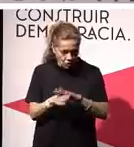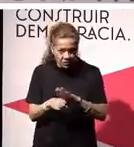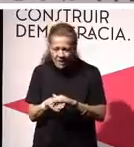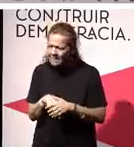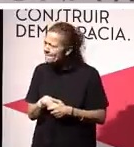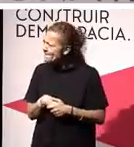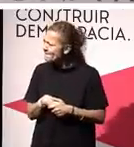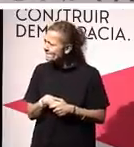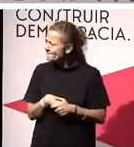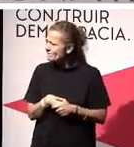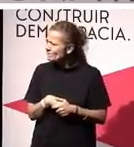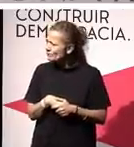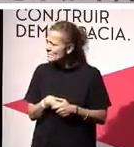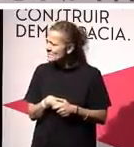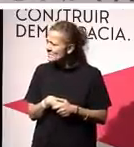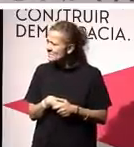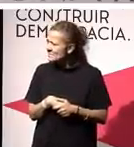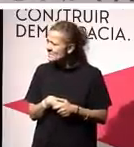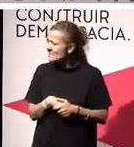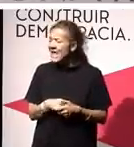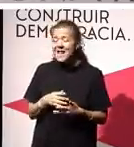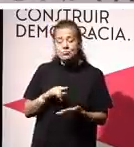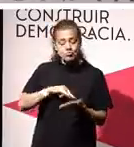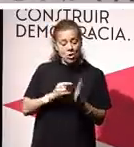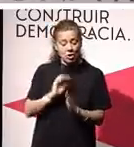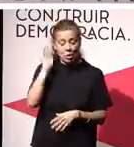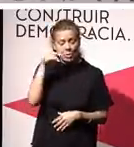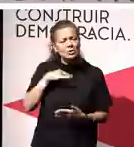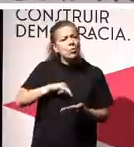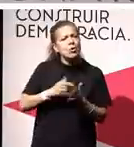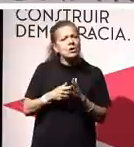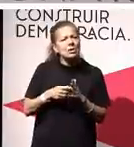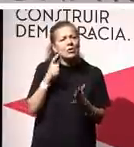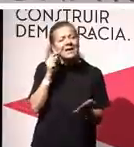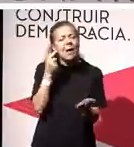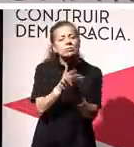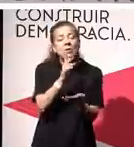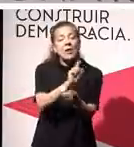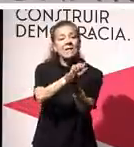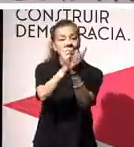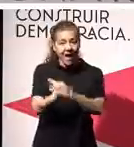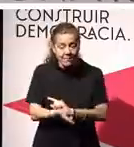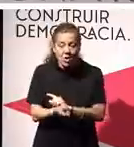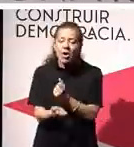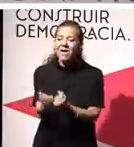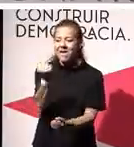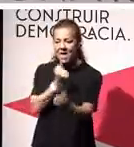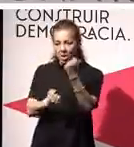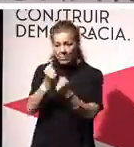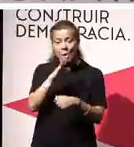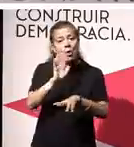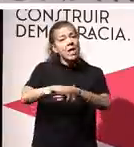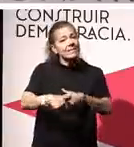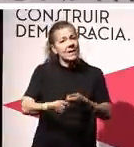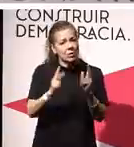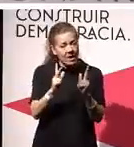Nuestro horizonte republicano es un proyecto de futuro que apuesta por la transformación económica, por la democracia